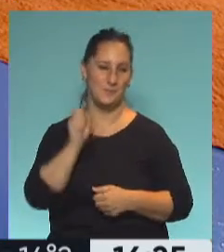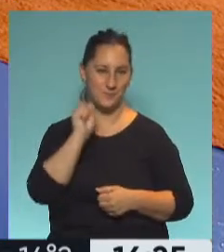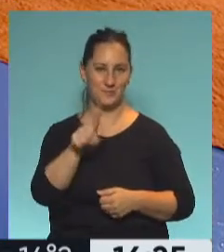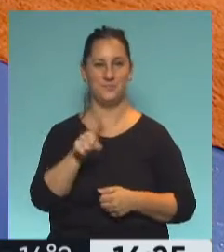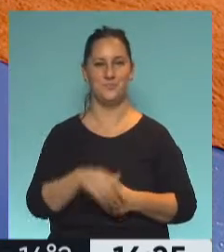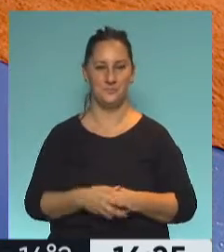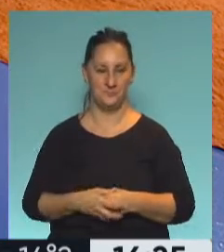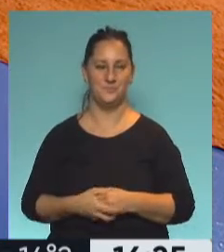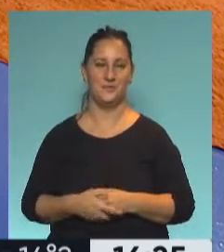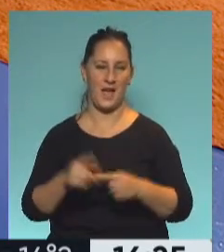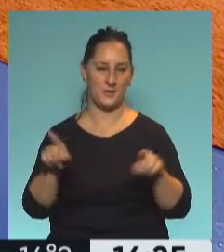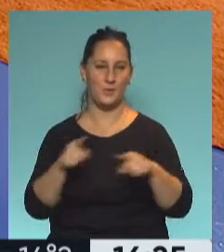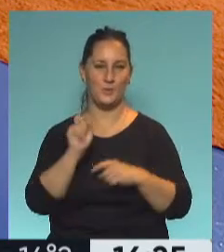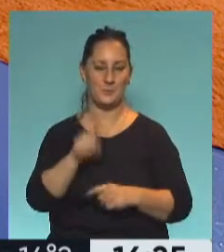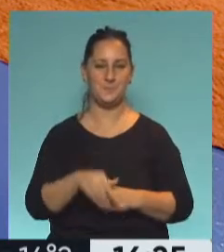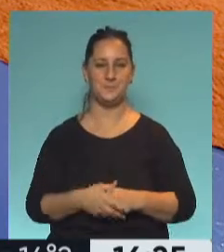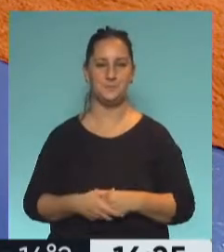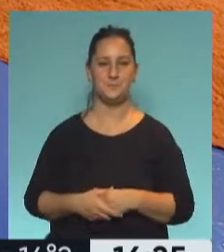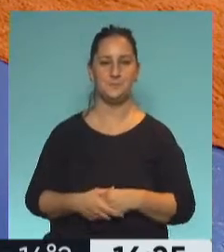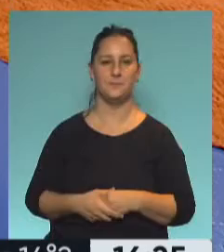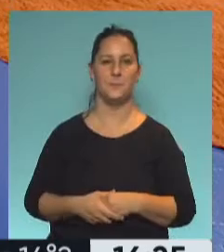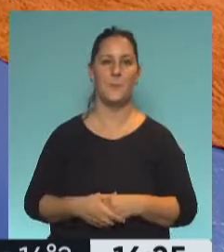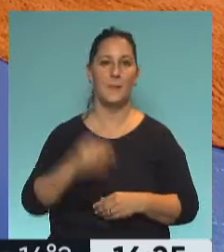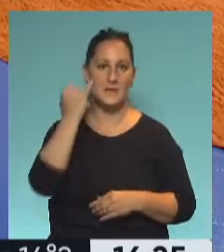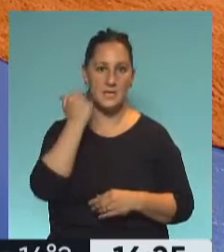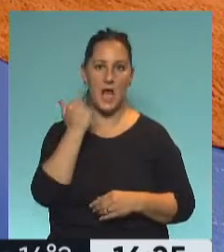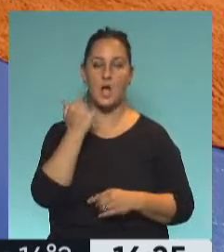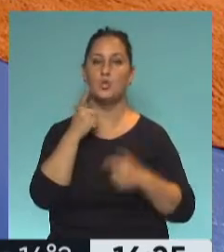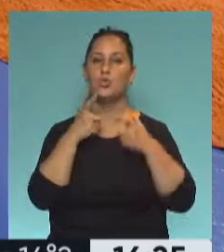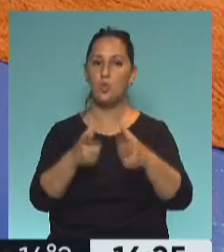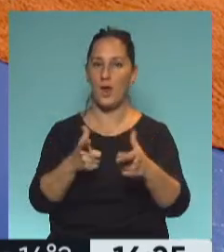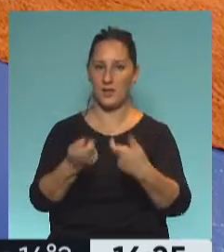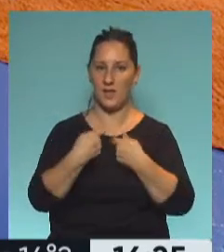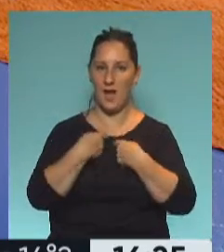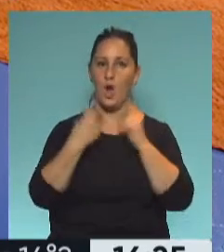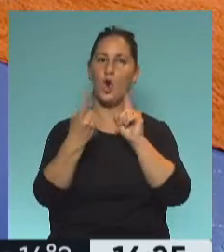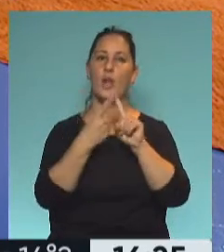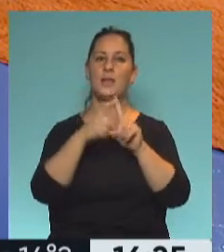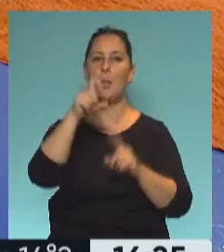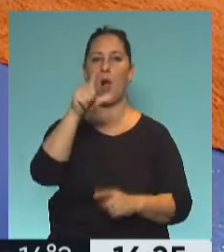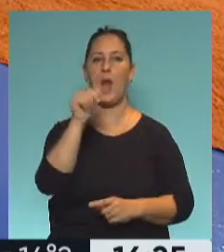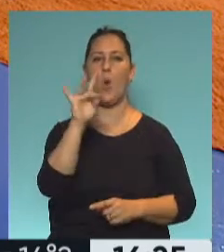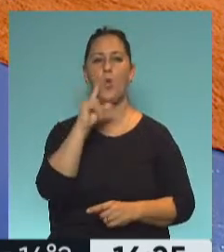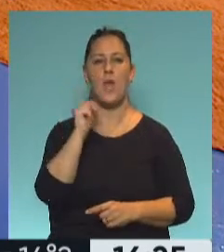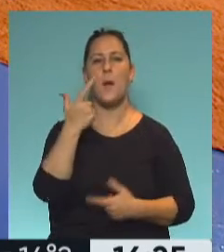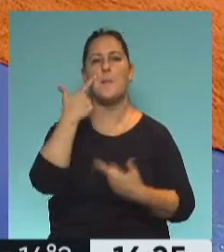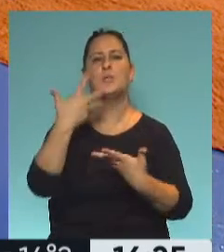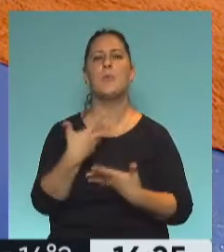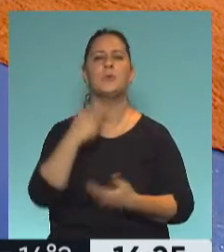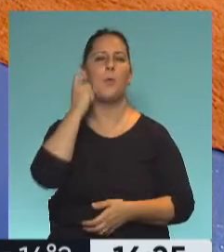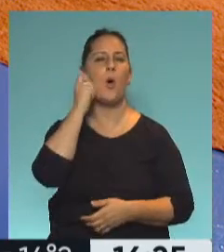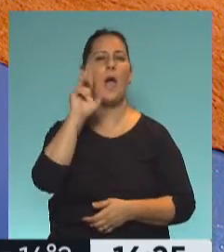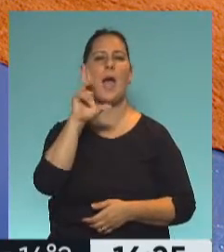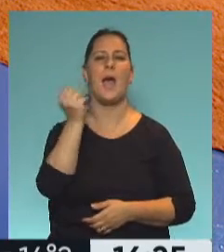Y claro, pero escúchame, es así. Ya lo vamos a tomar como una cábala. Cada vez que conectamos con Claudia le vamos a tener que pedir que nos muestre el Grammy, ¿viste? Claro.